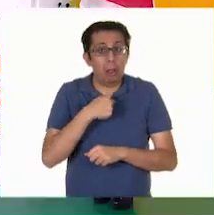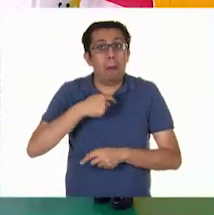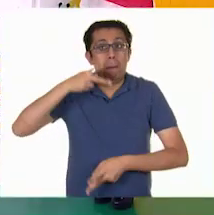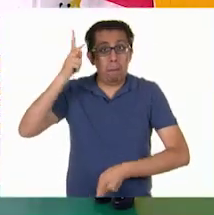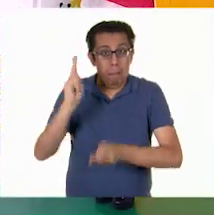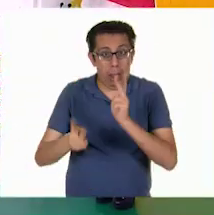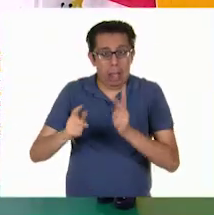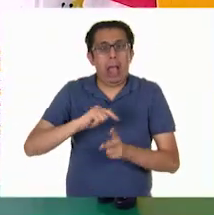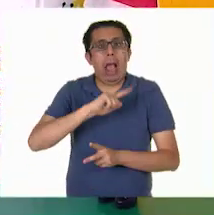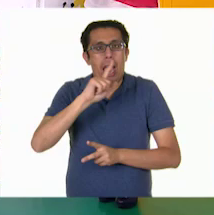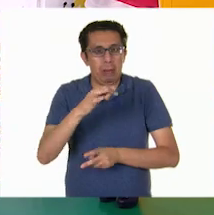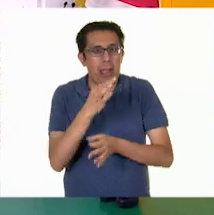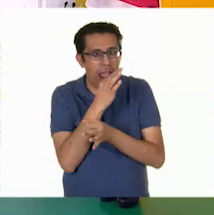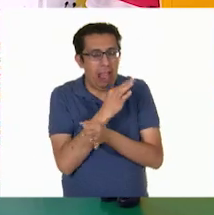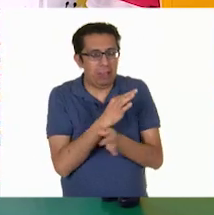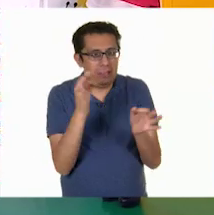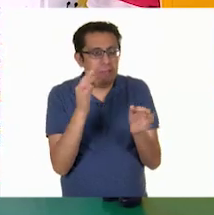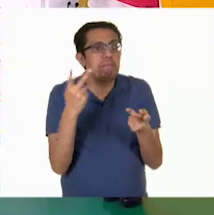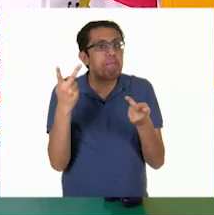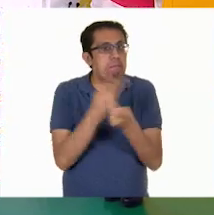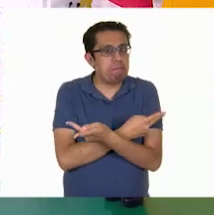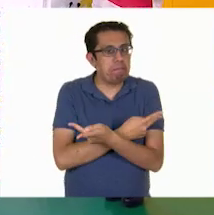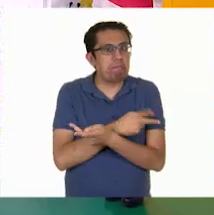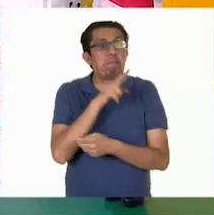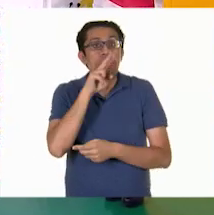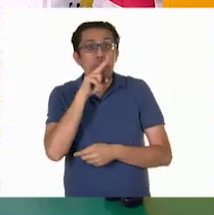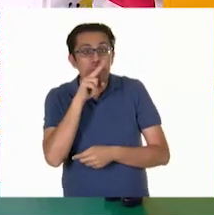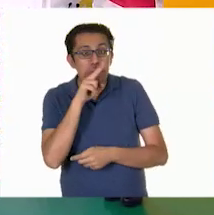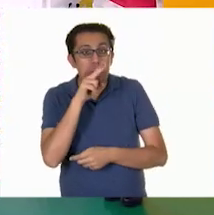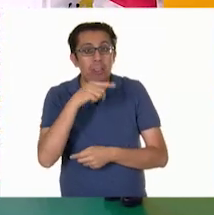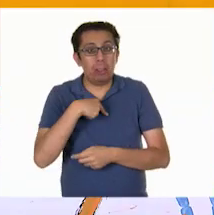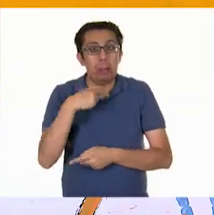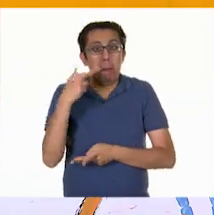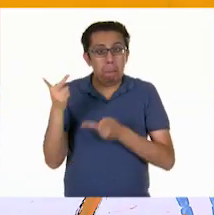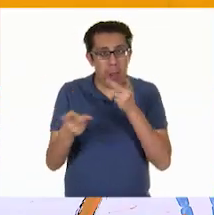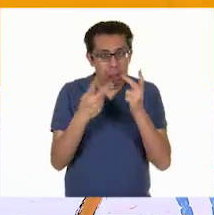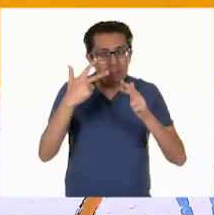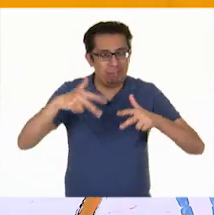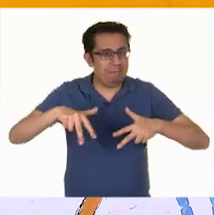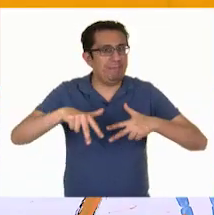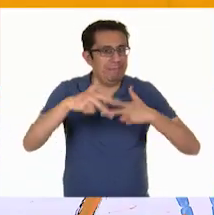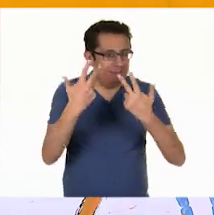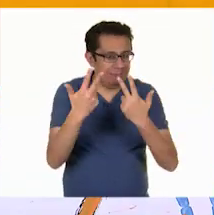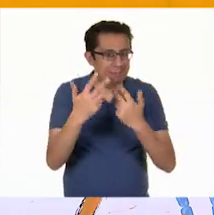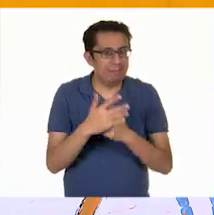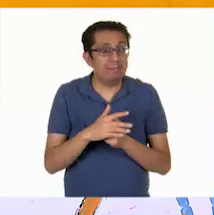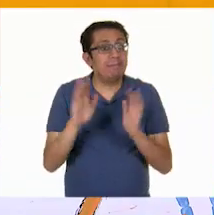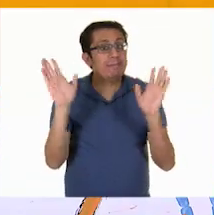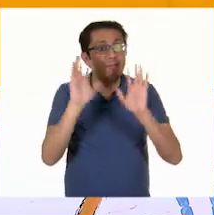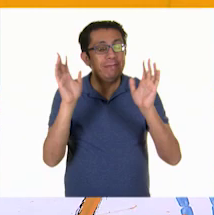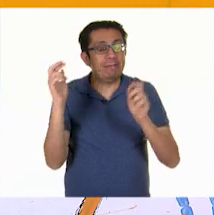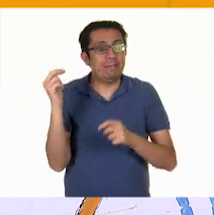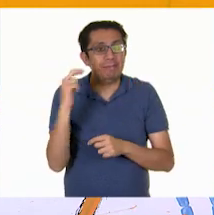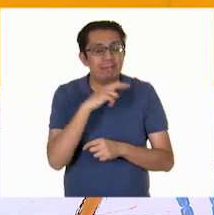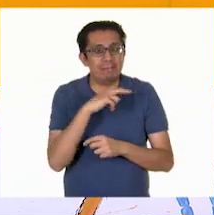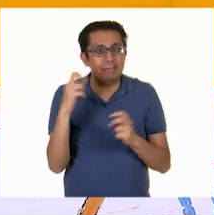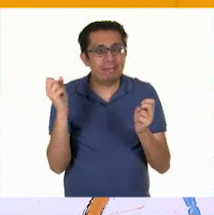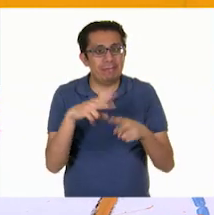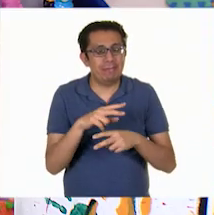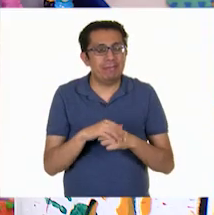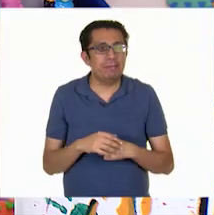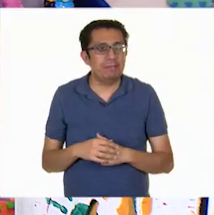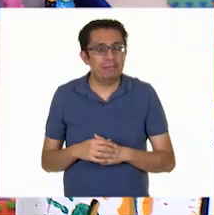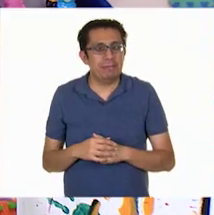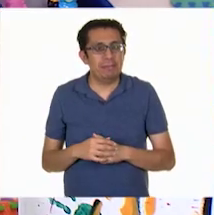mis compañeras y compañeros, ¿eh? No se preocupen, voy a entrevistarles por videollamada, ¿eh? Hasta pronto. Excelente, Gloria, hasta